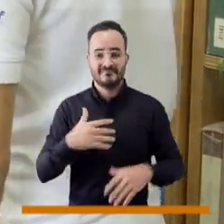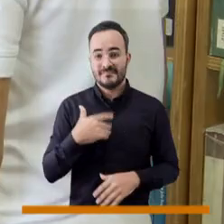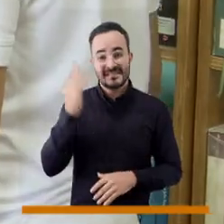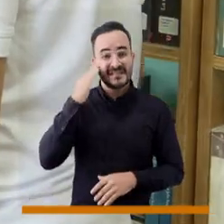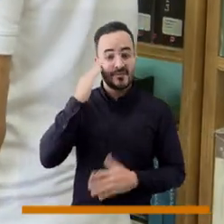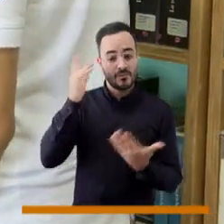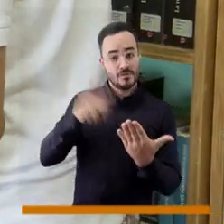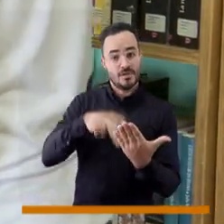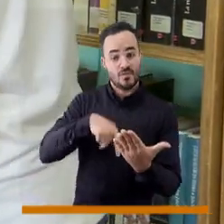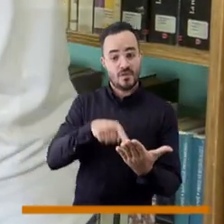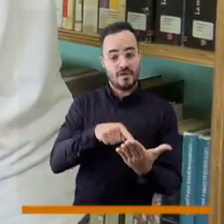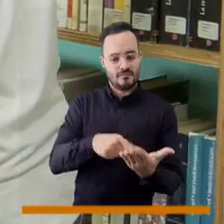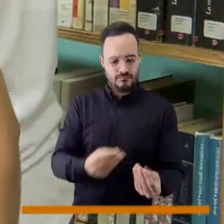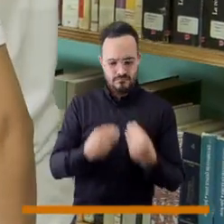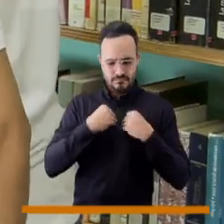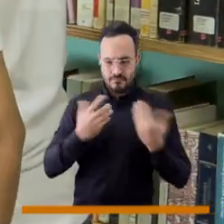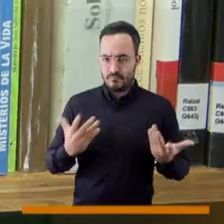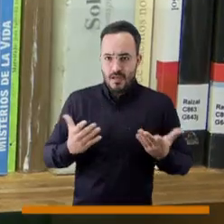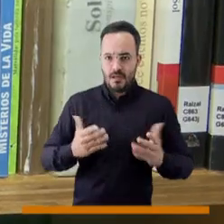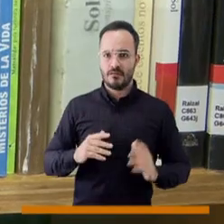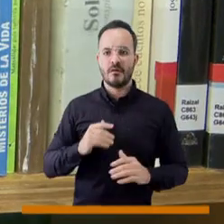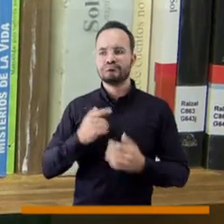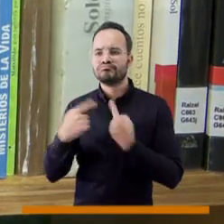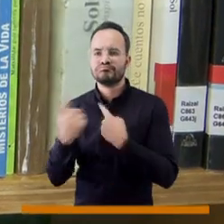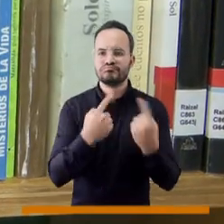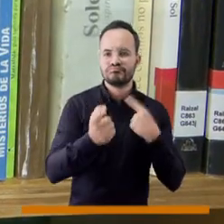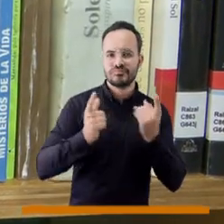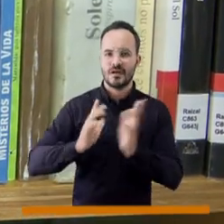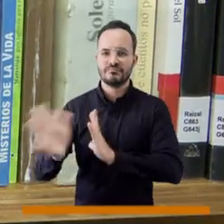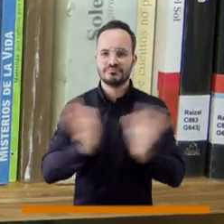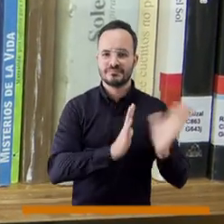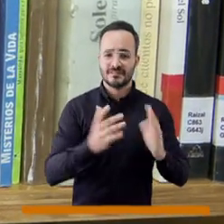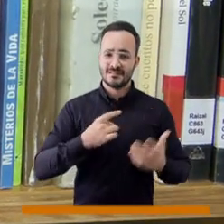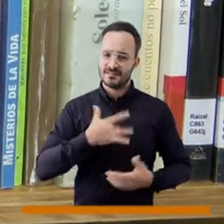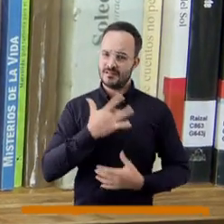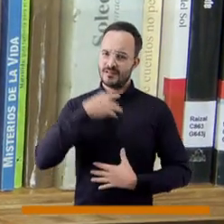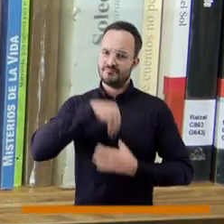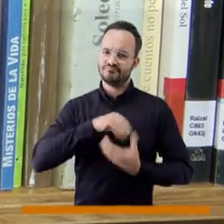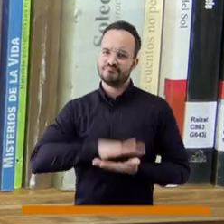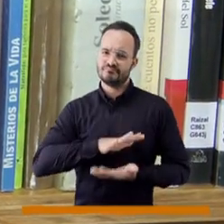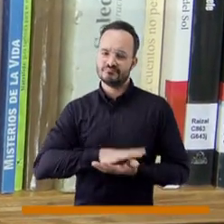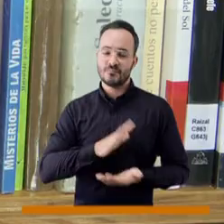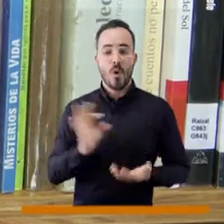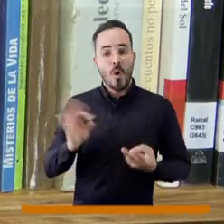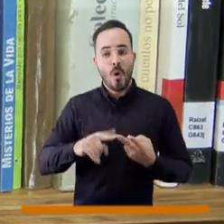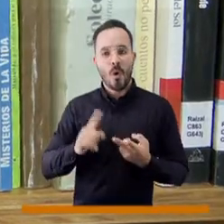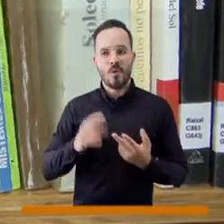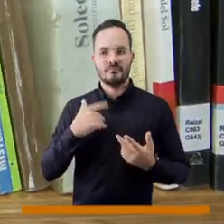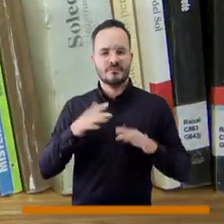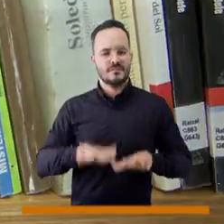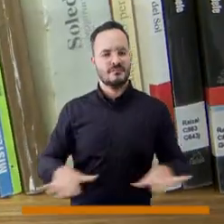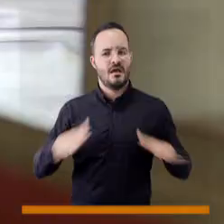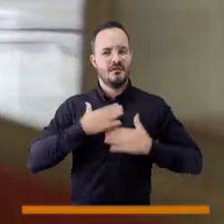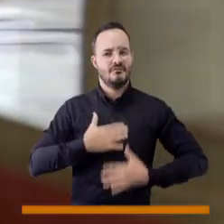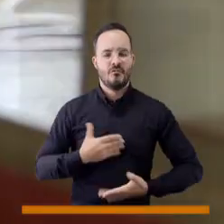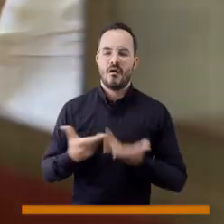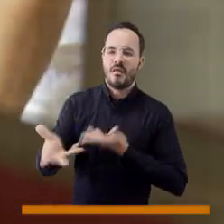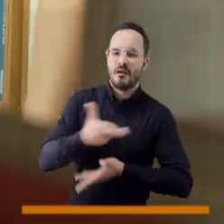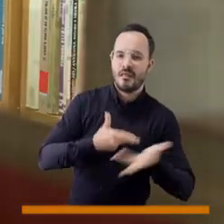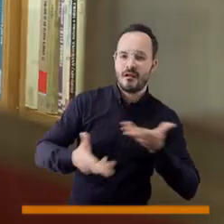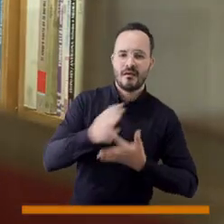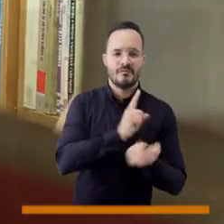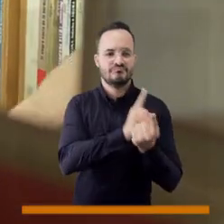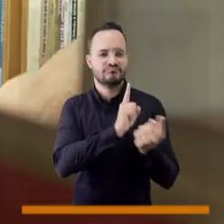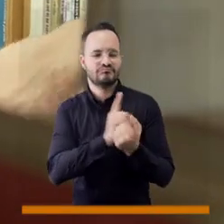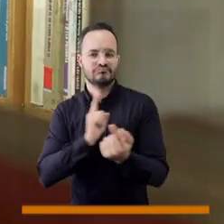nos hace personas que podemos comunicarnos con mayor tranquilidad, incluso crear espacios de paz, de